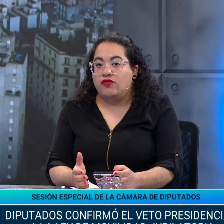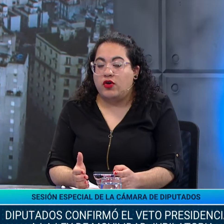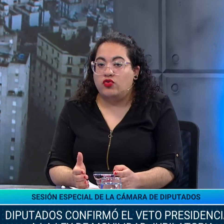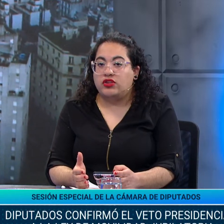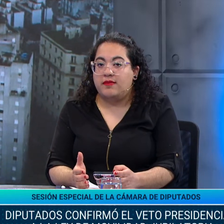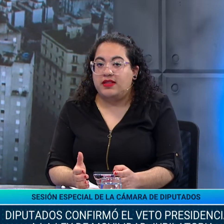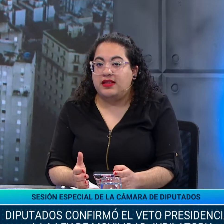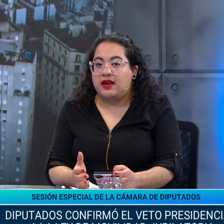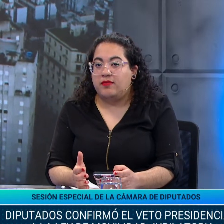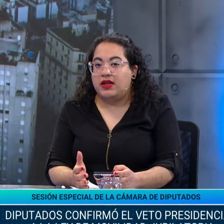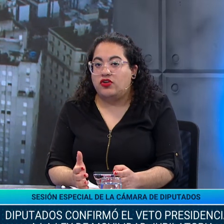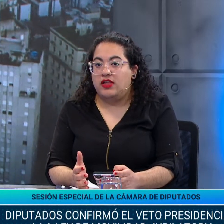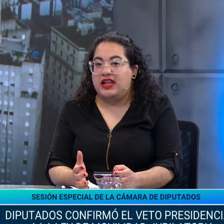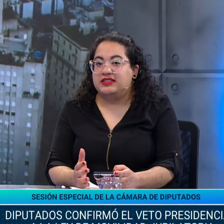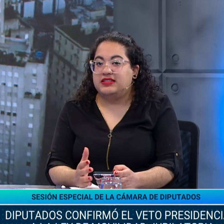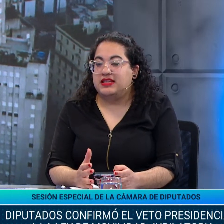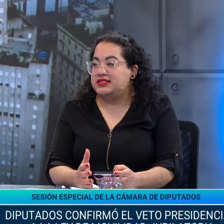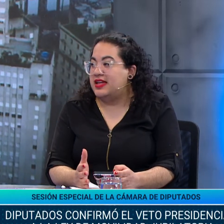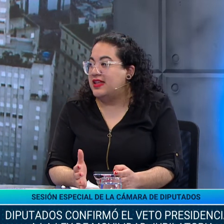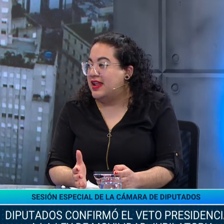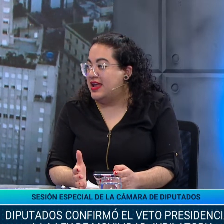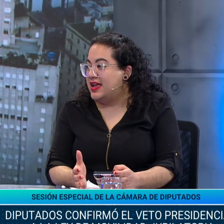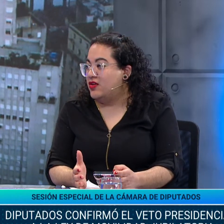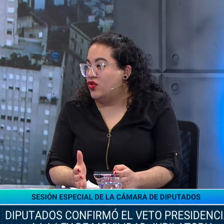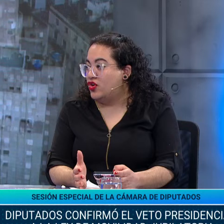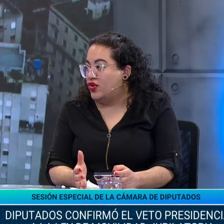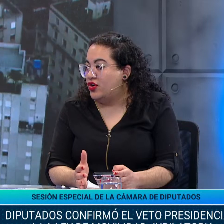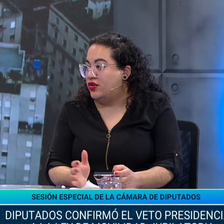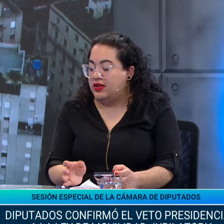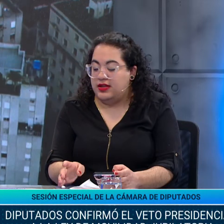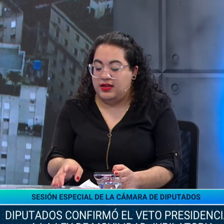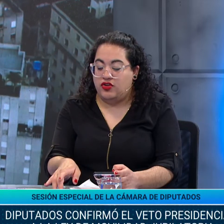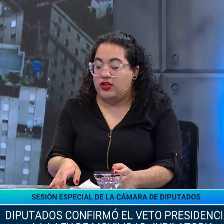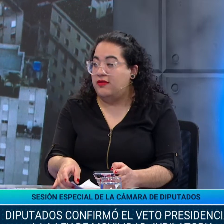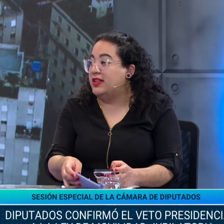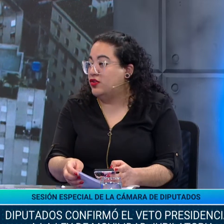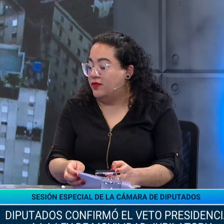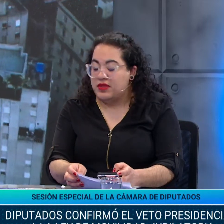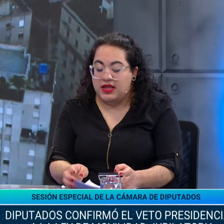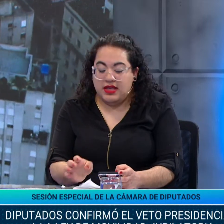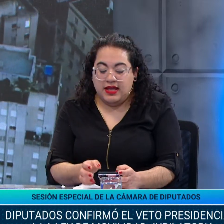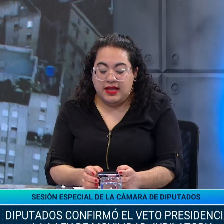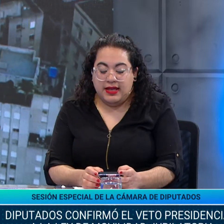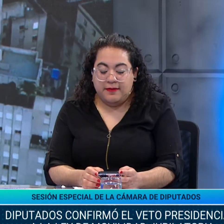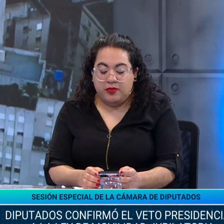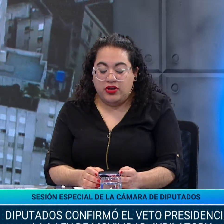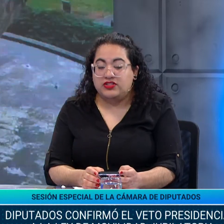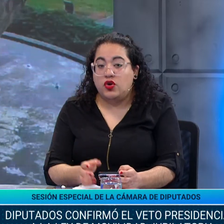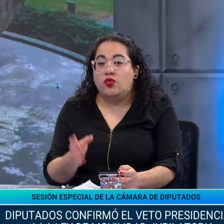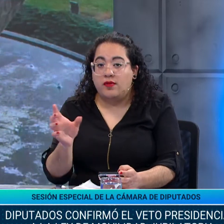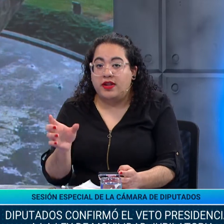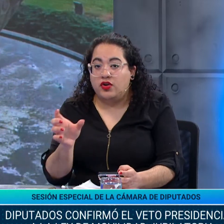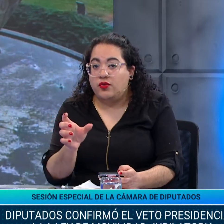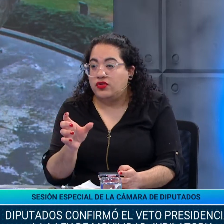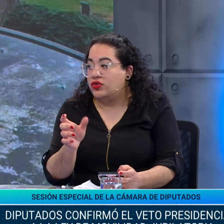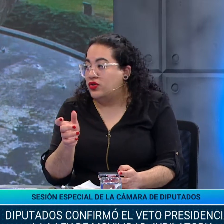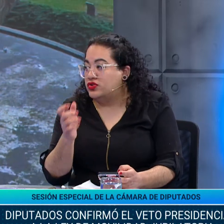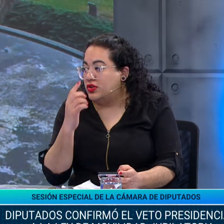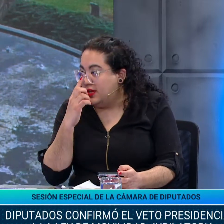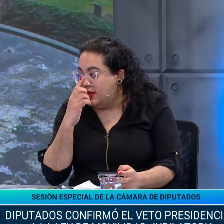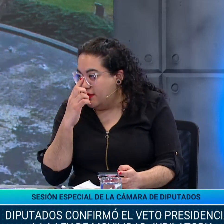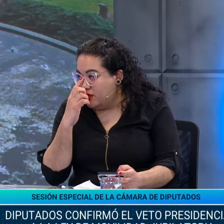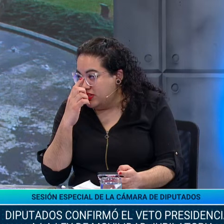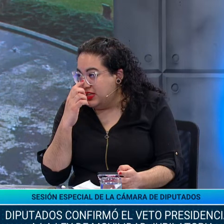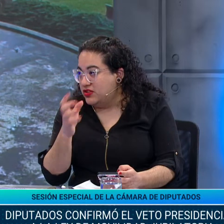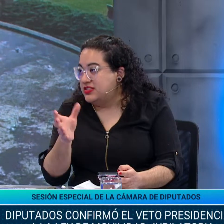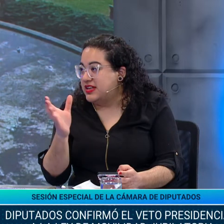del voto fue justamente respecto de la insistencia de la ley o no, ¿no? No del veto. Claro. Por eso hubo menos